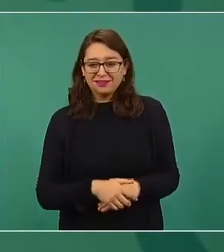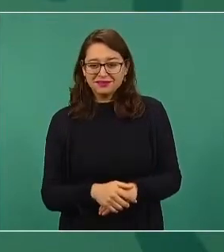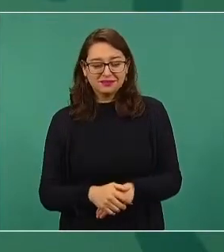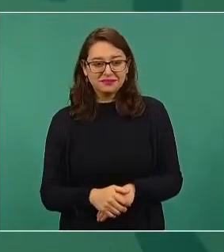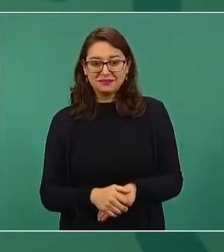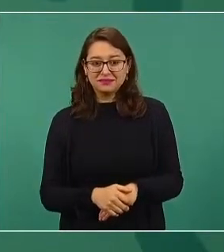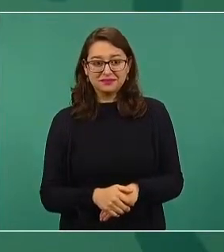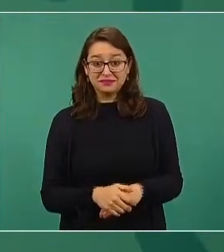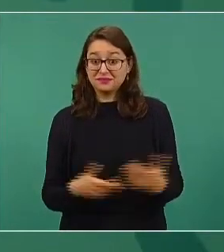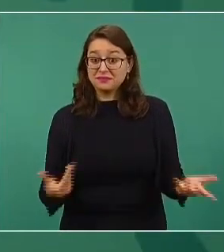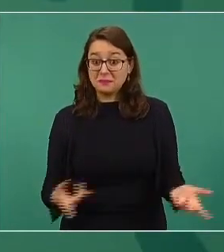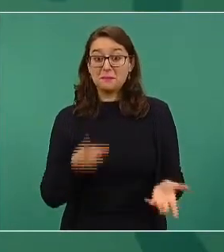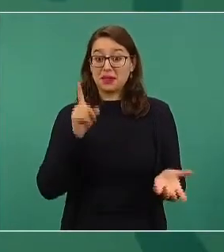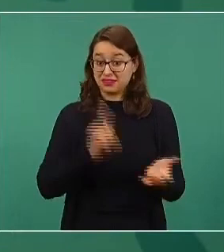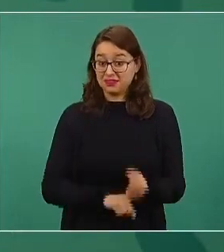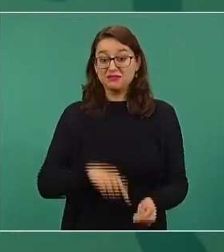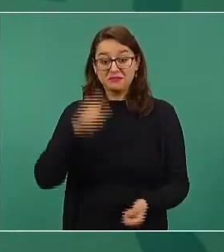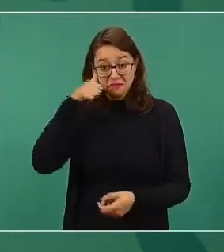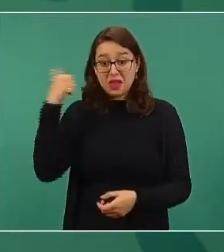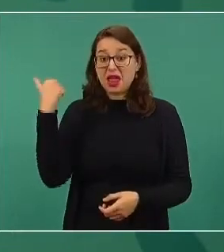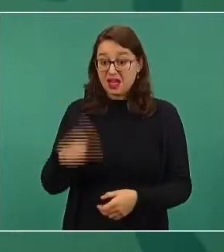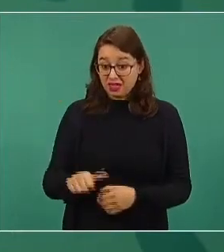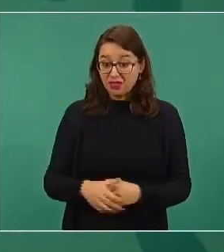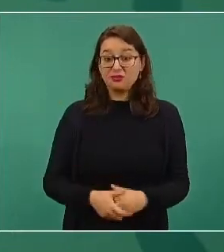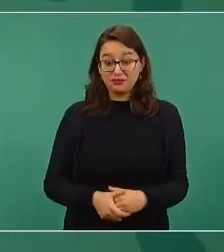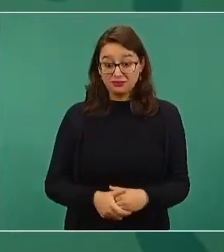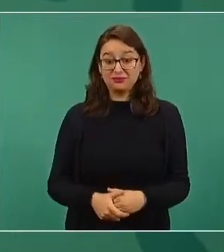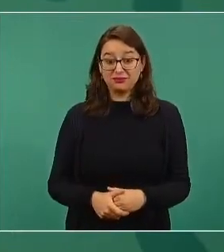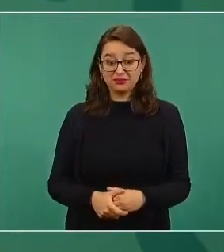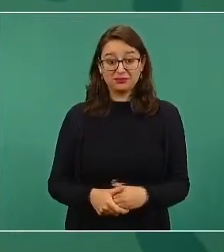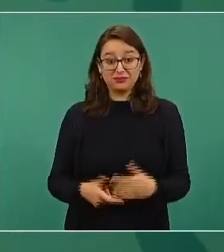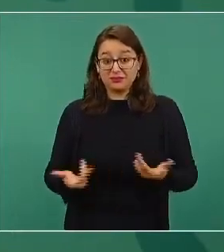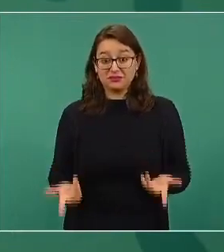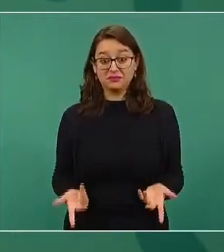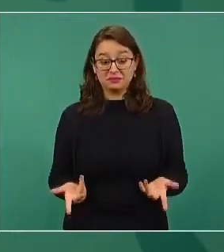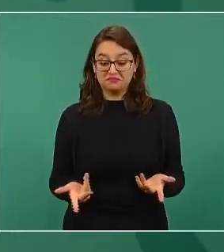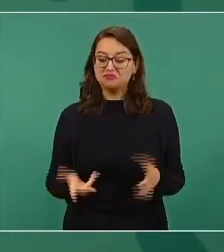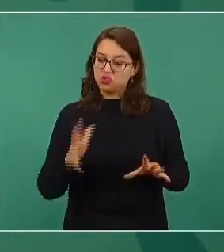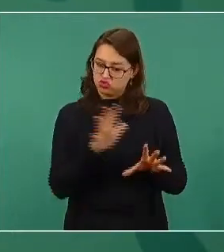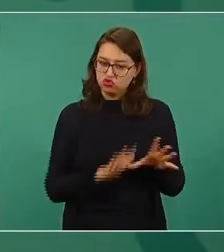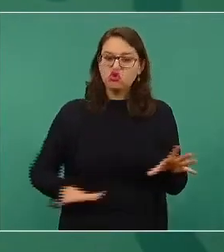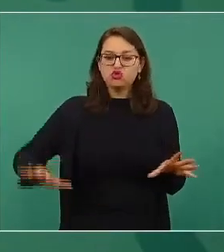Es hasta pecado social y todavía hasta